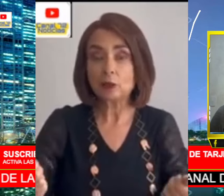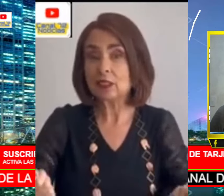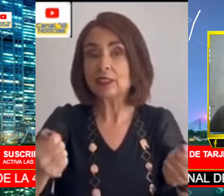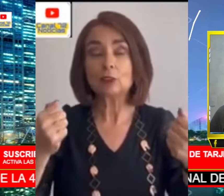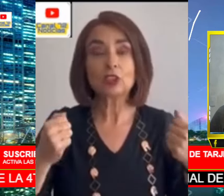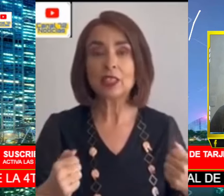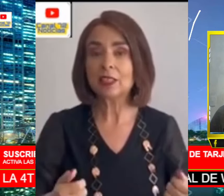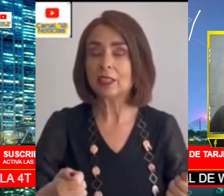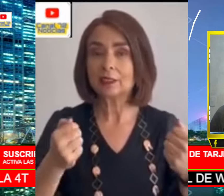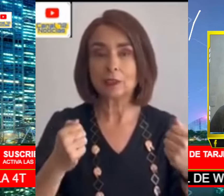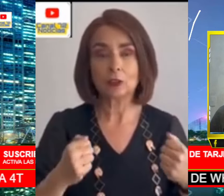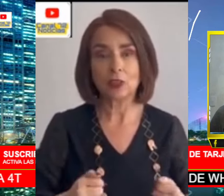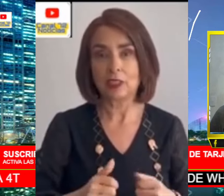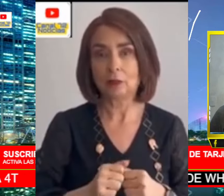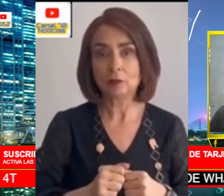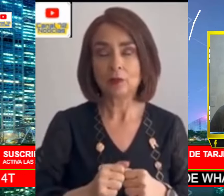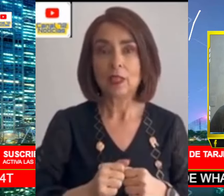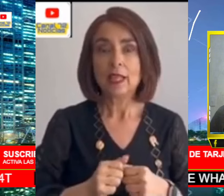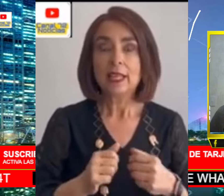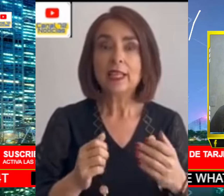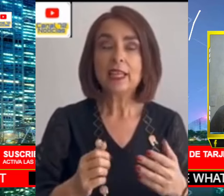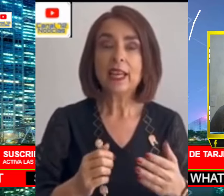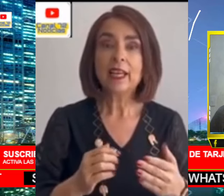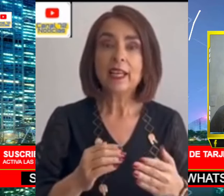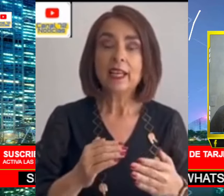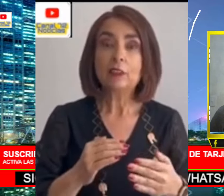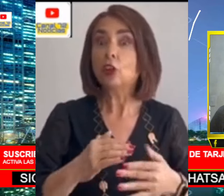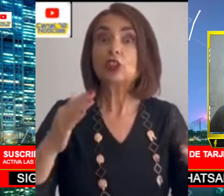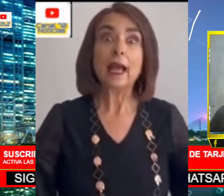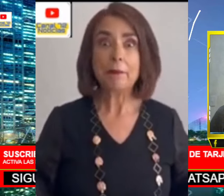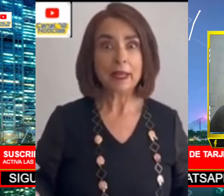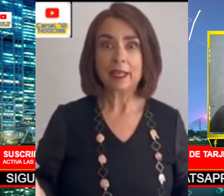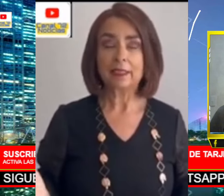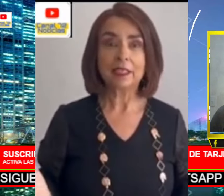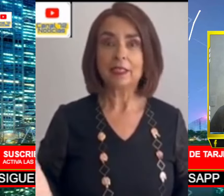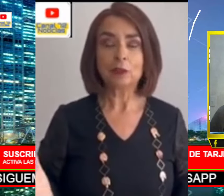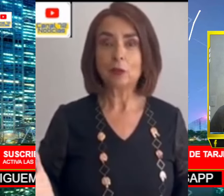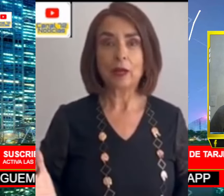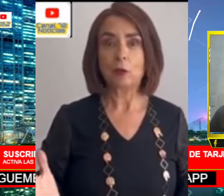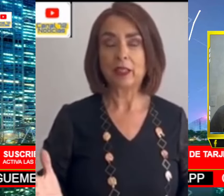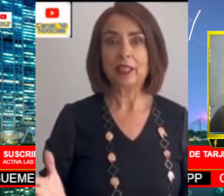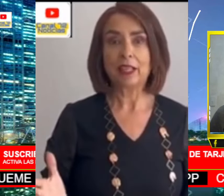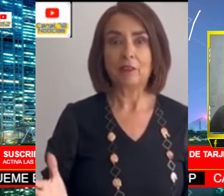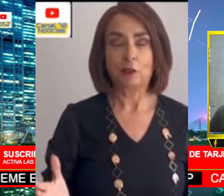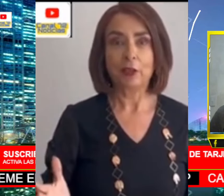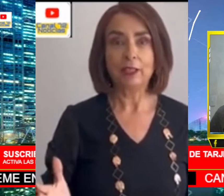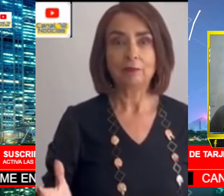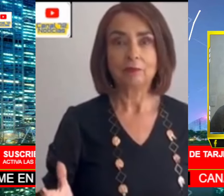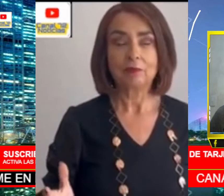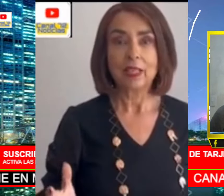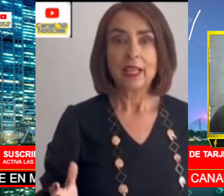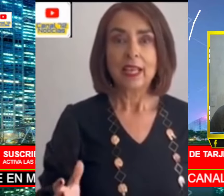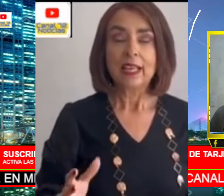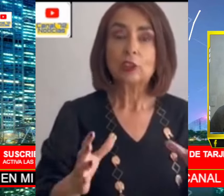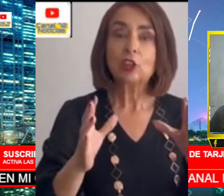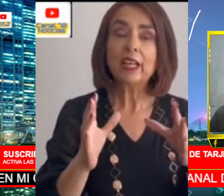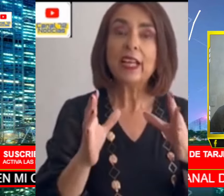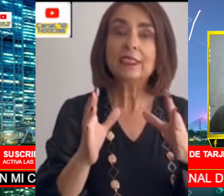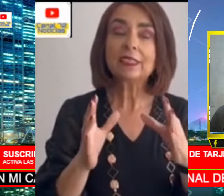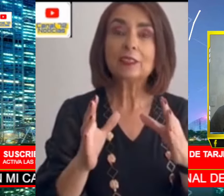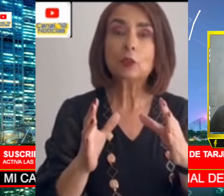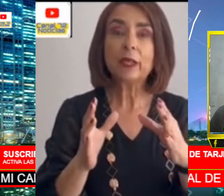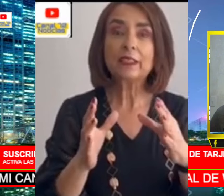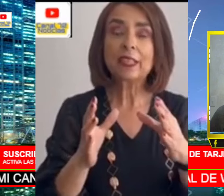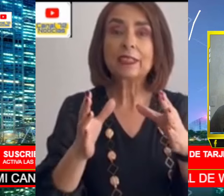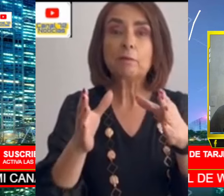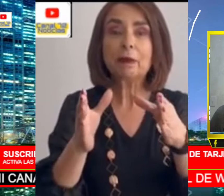están trabajando, es decir, no siguen ingresando dinero, y que no saben que tienen una cuenta de Afore.